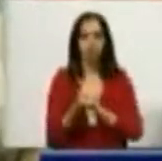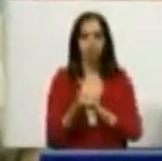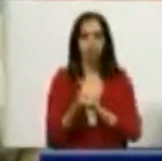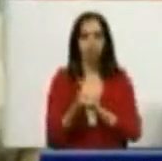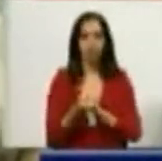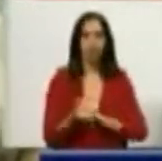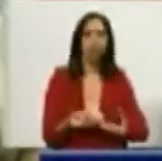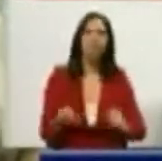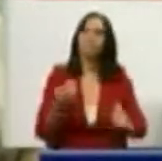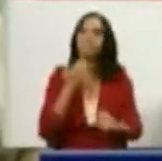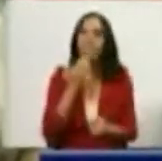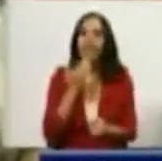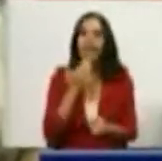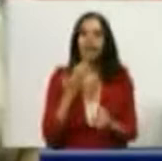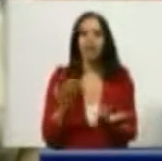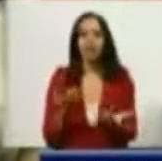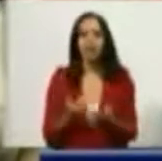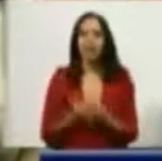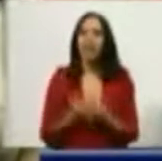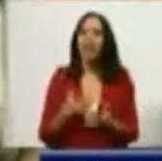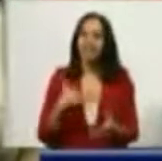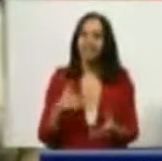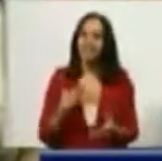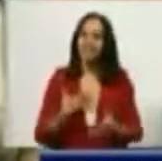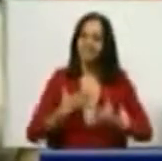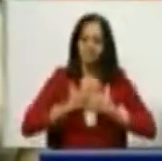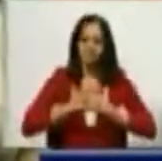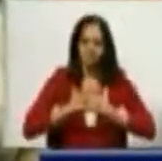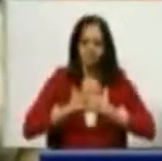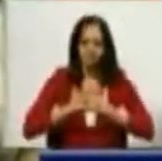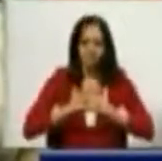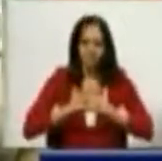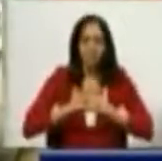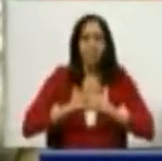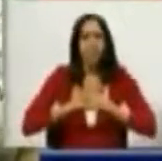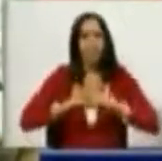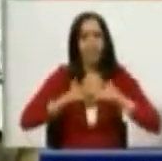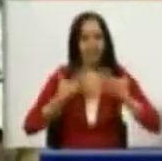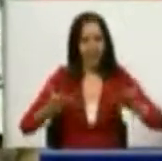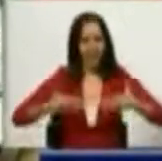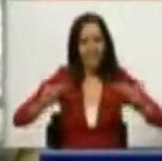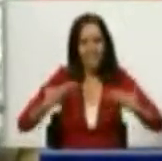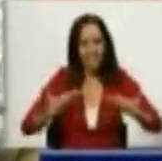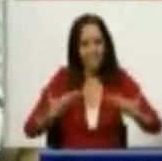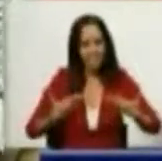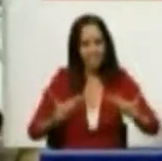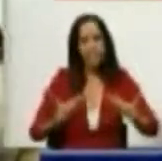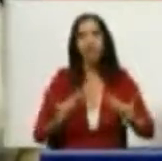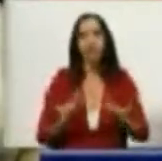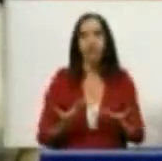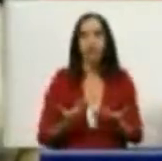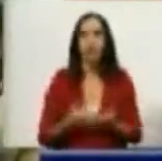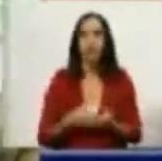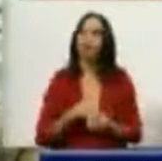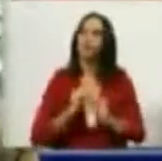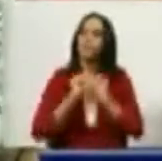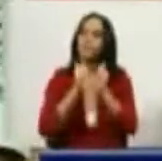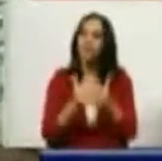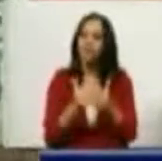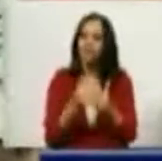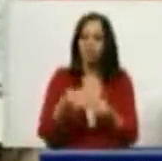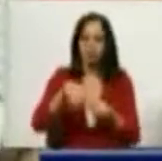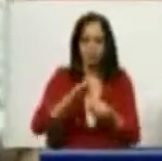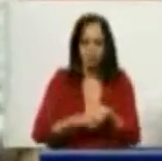si algo hay que sentir en el pecho la alegría es que cuando empecé a dar los primeros